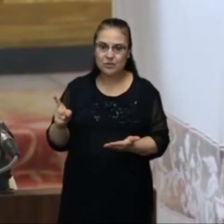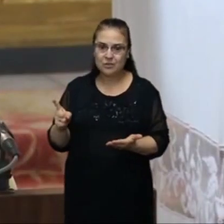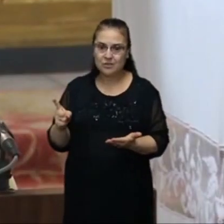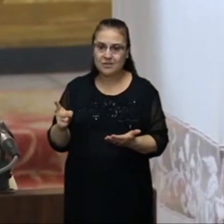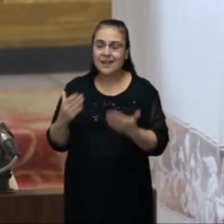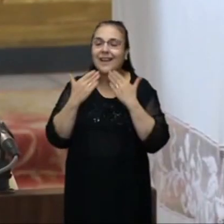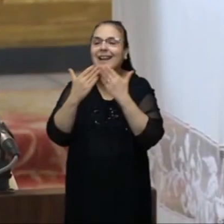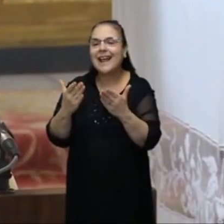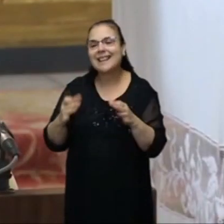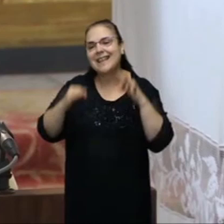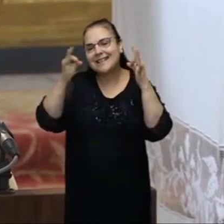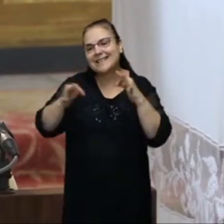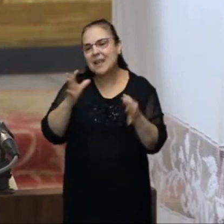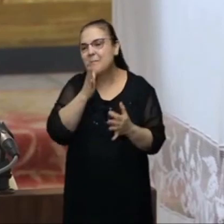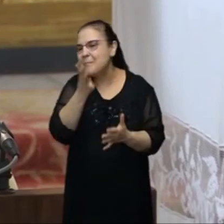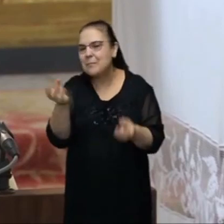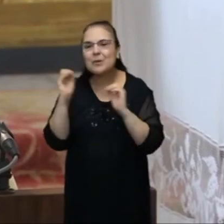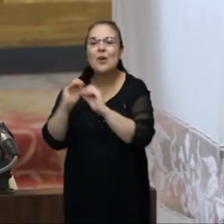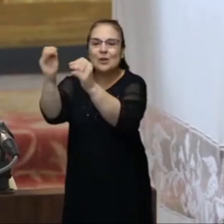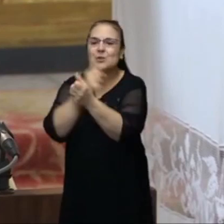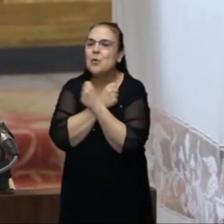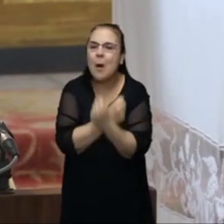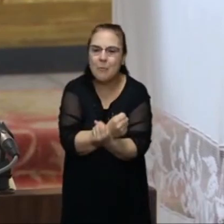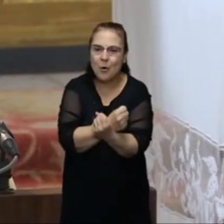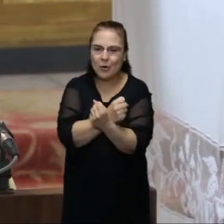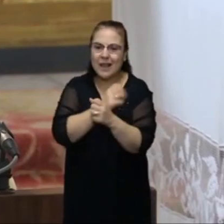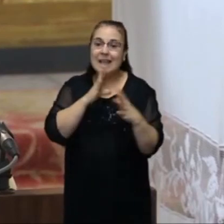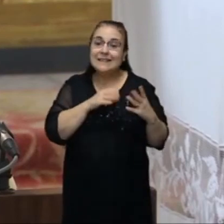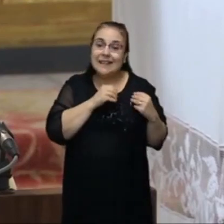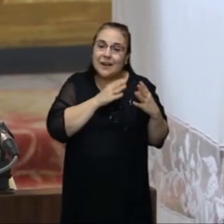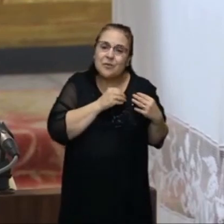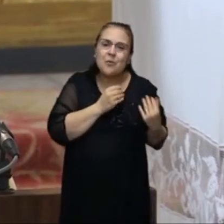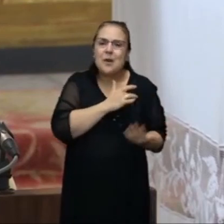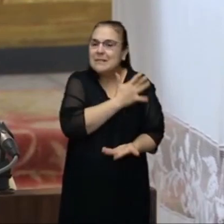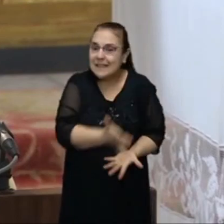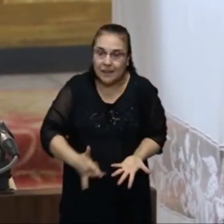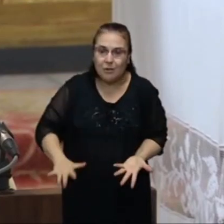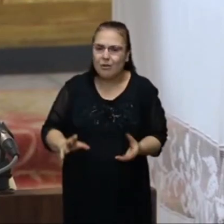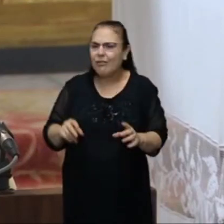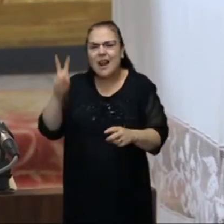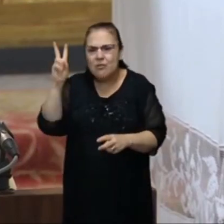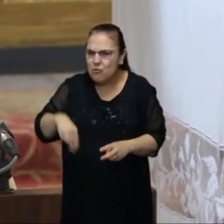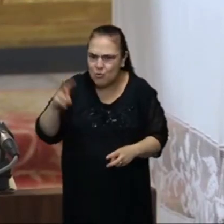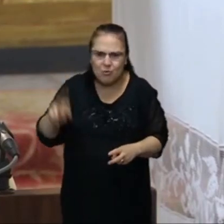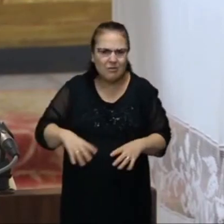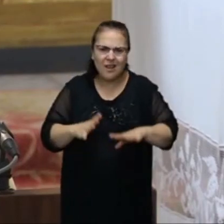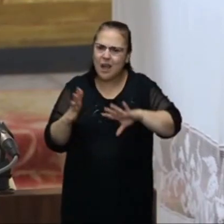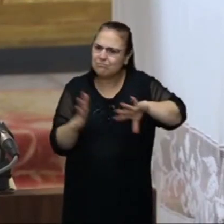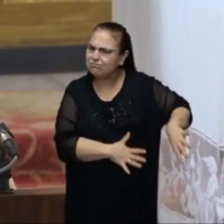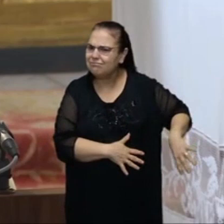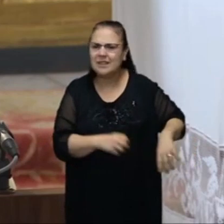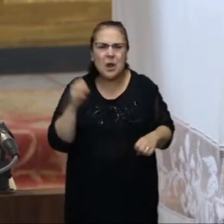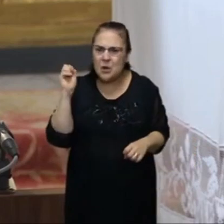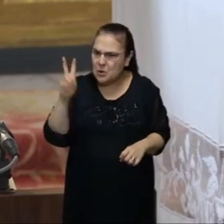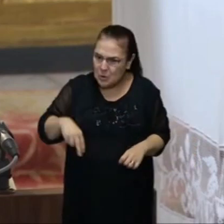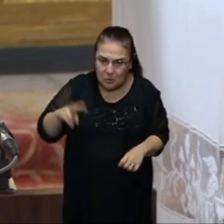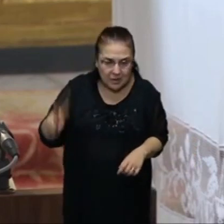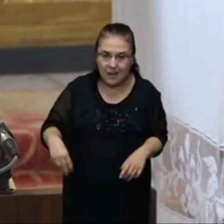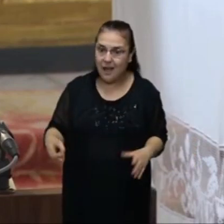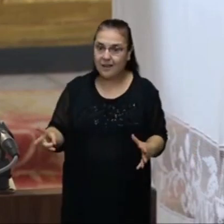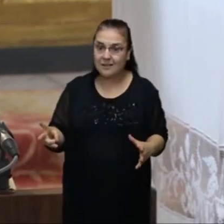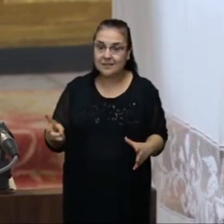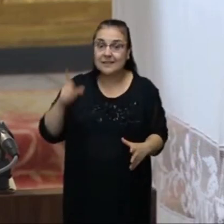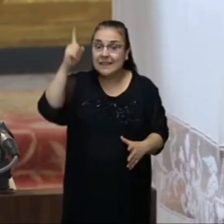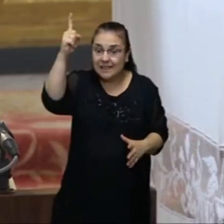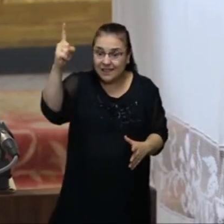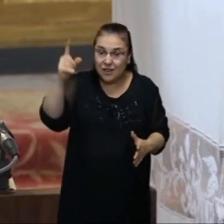por su amor, por su ternura, por su misericordia, porque no te deja. Dios nunca te abandona. Dios nunca te deja tirado. Dios es un